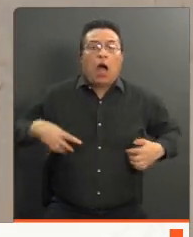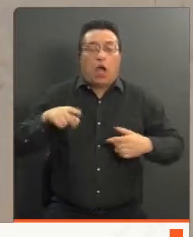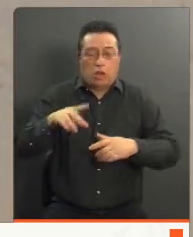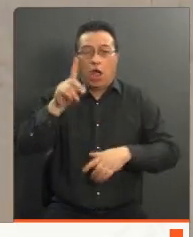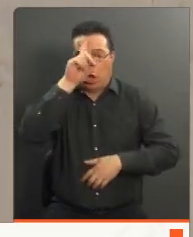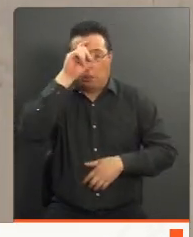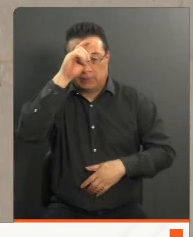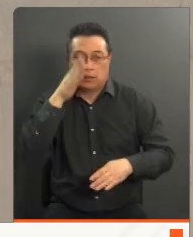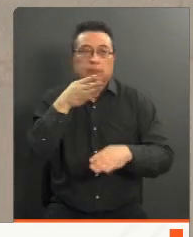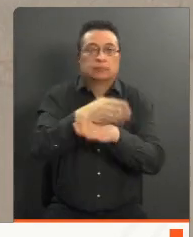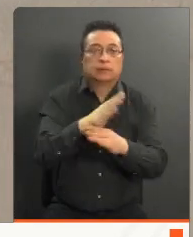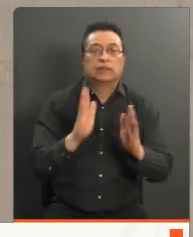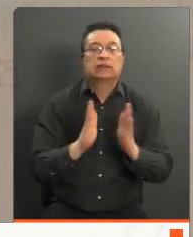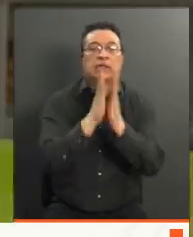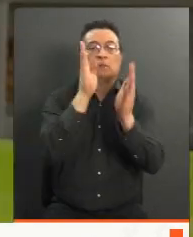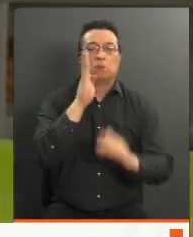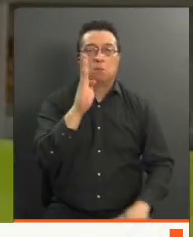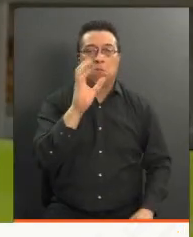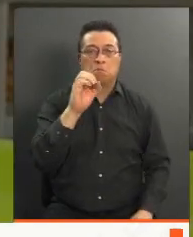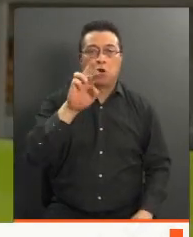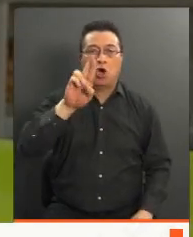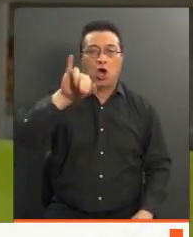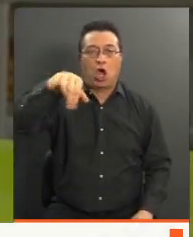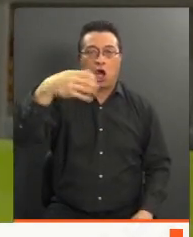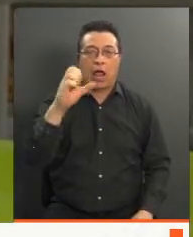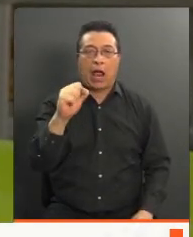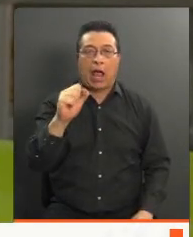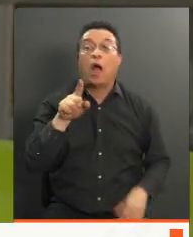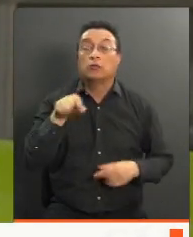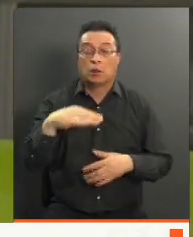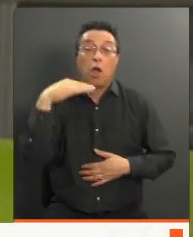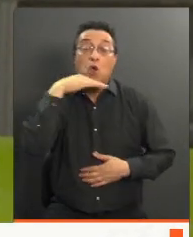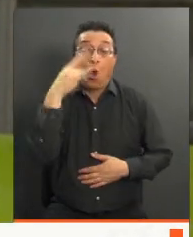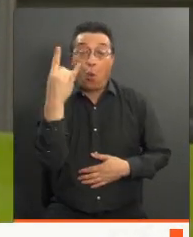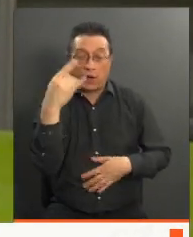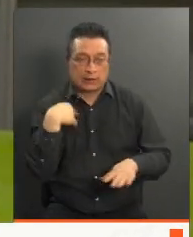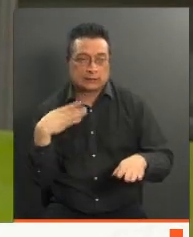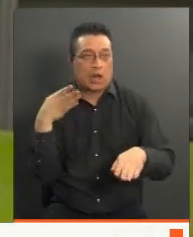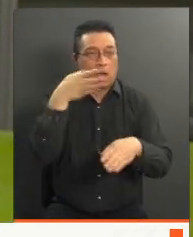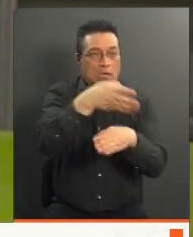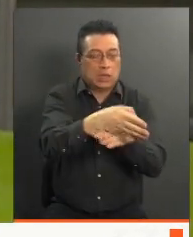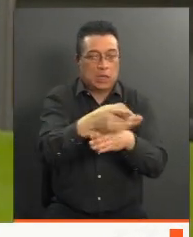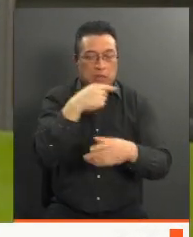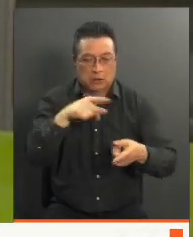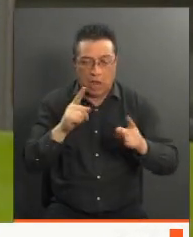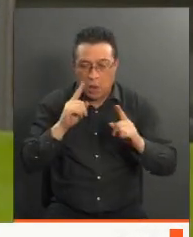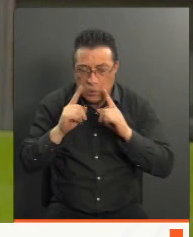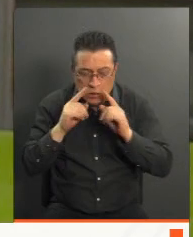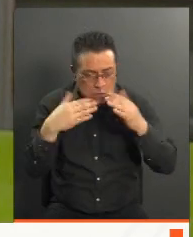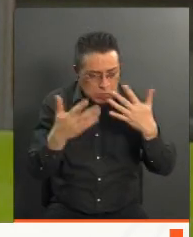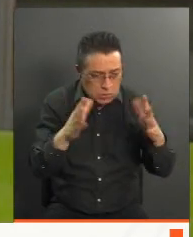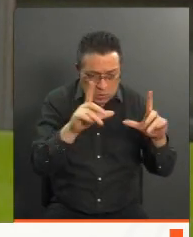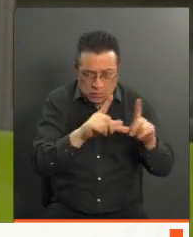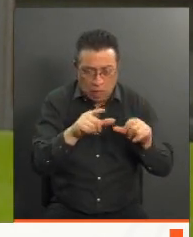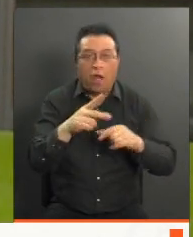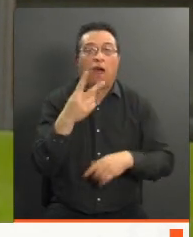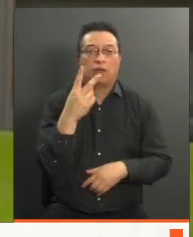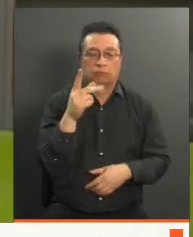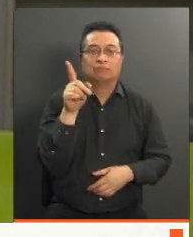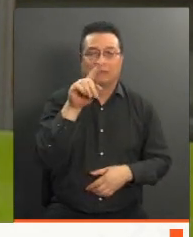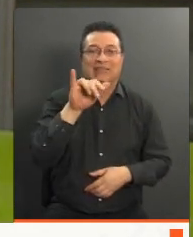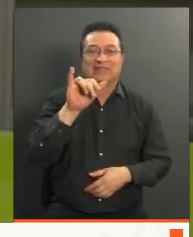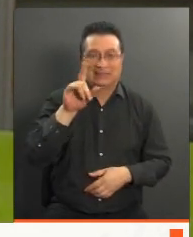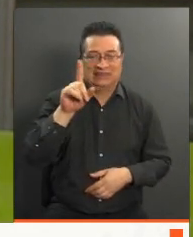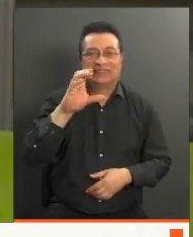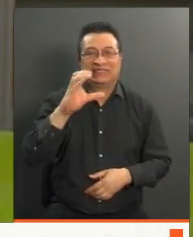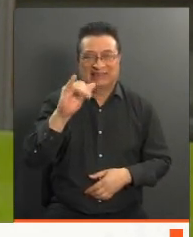traje a emergencia y a hacerle los exámenes me dicen que tiene un virus sincicial